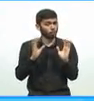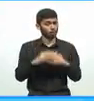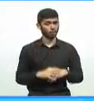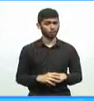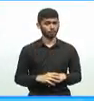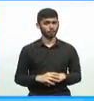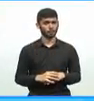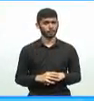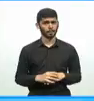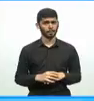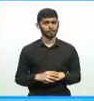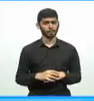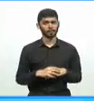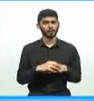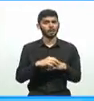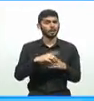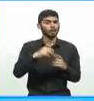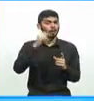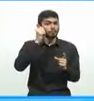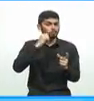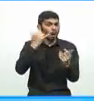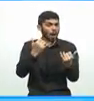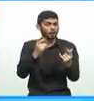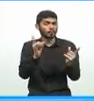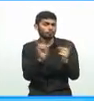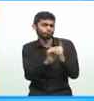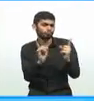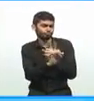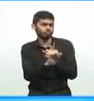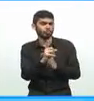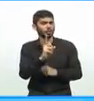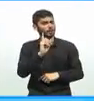tiene que tener algunos cambios por lesión y por algunos que vienen